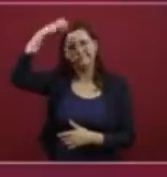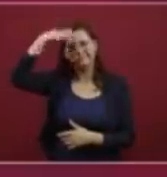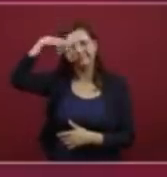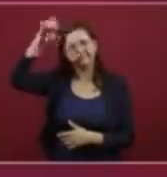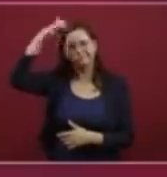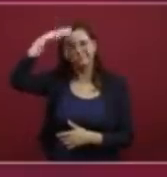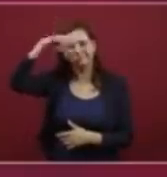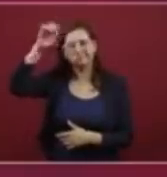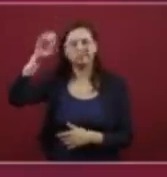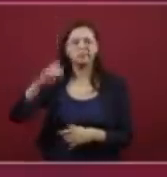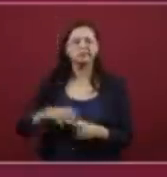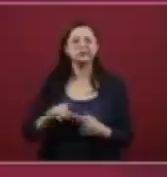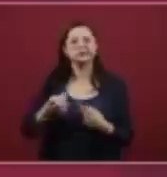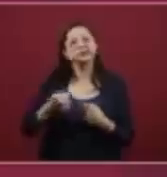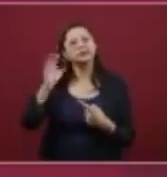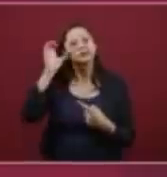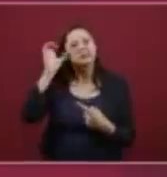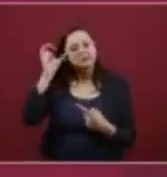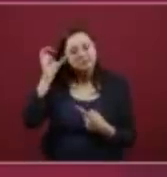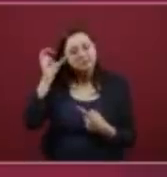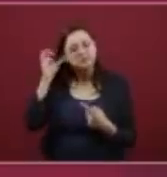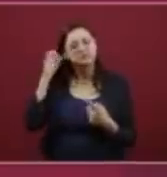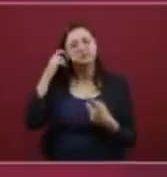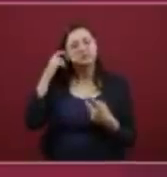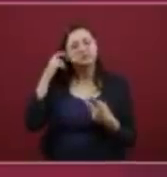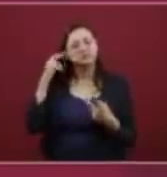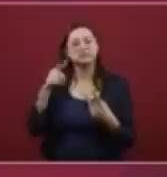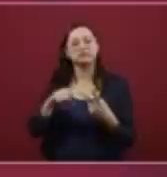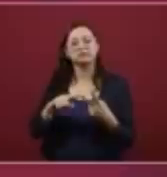Es el caso de China, es el caso